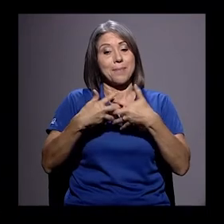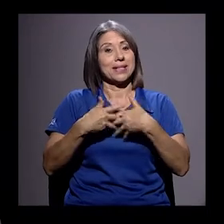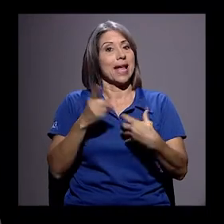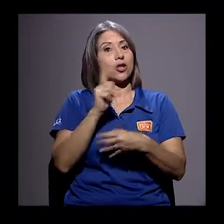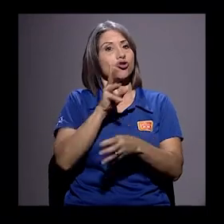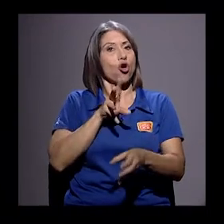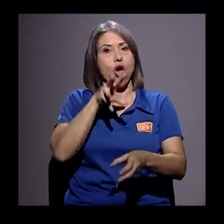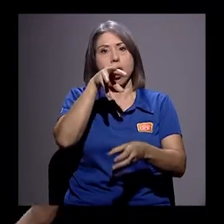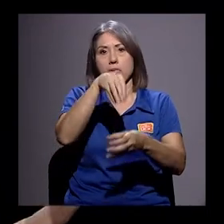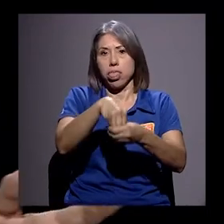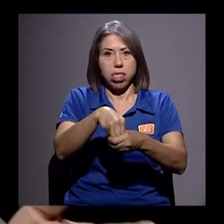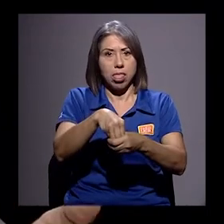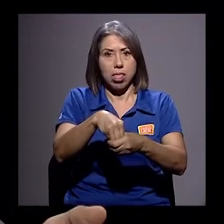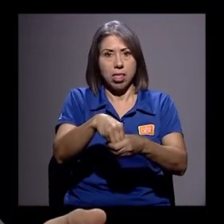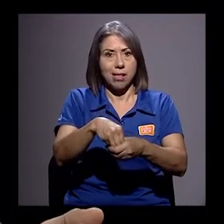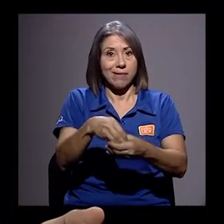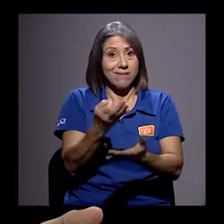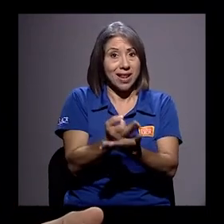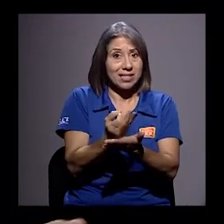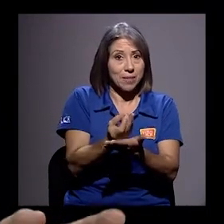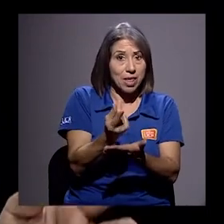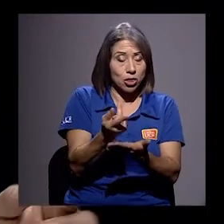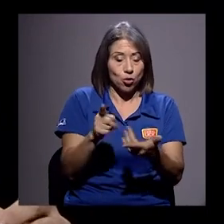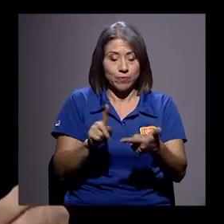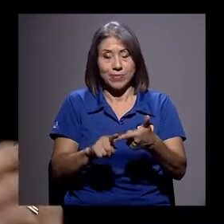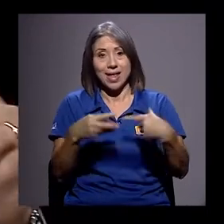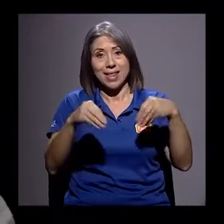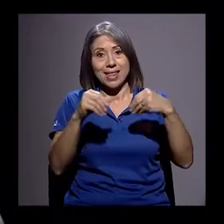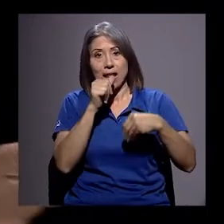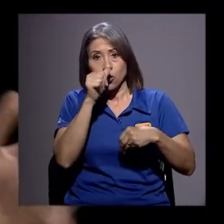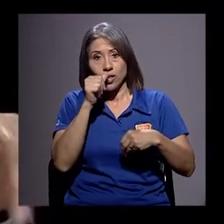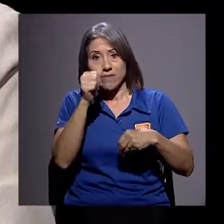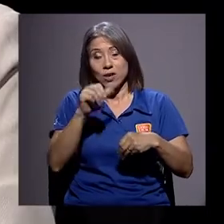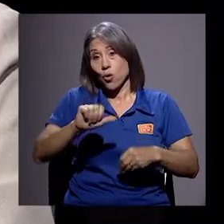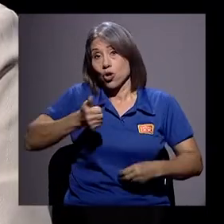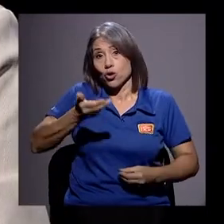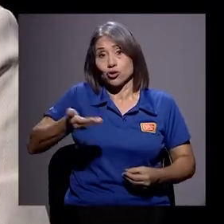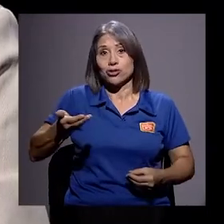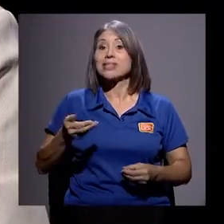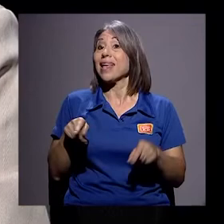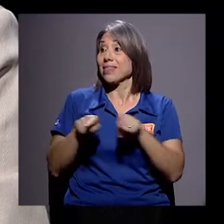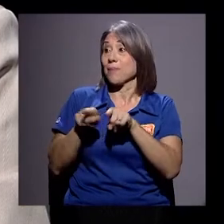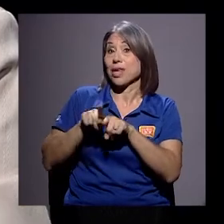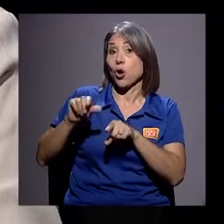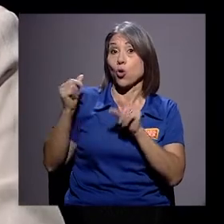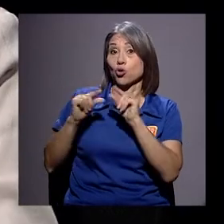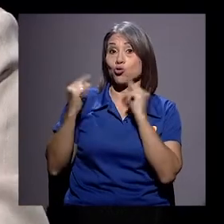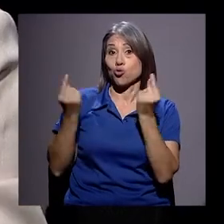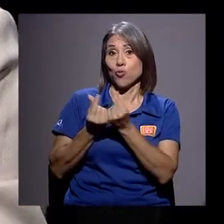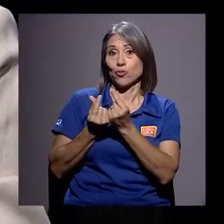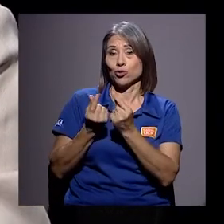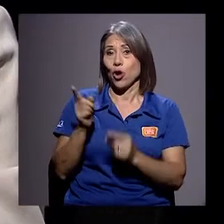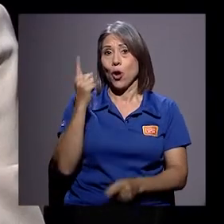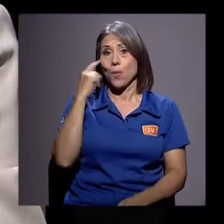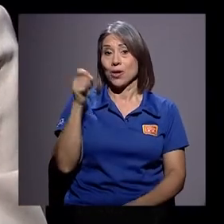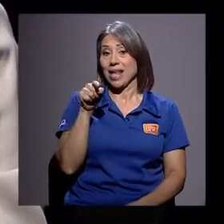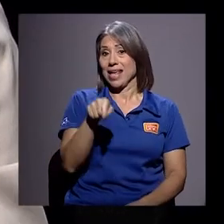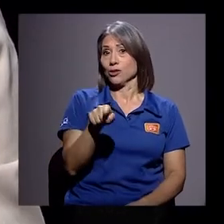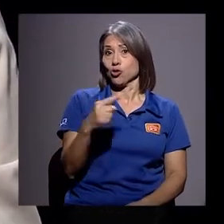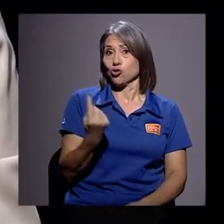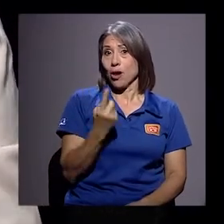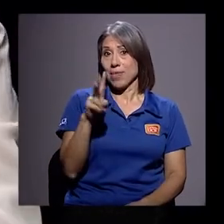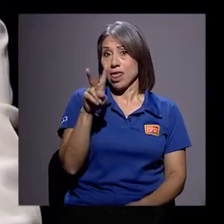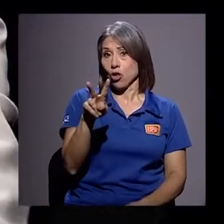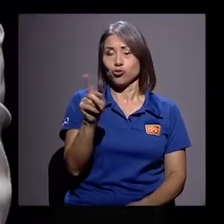que eso tiene que ver con el financiamiento el narcotráfico y otros vicios que a través de otros grupos verán porque no son esos únicos dos grupos y dos